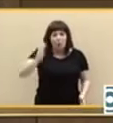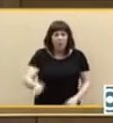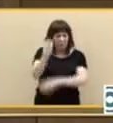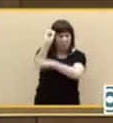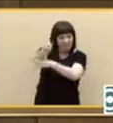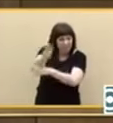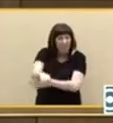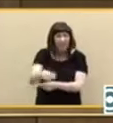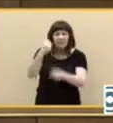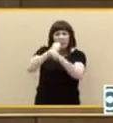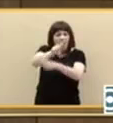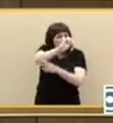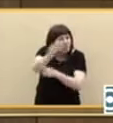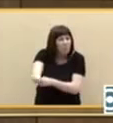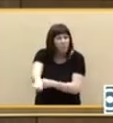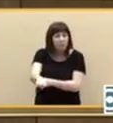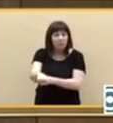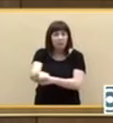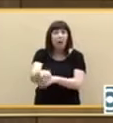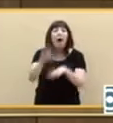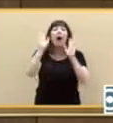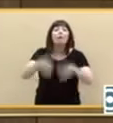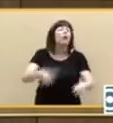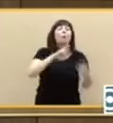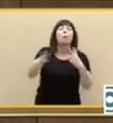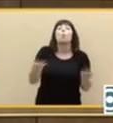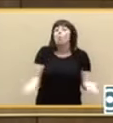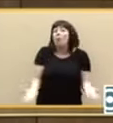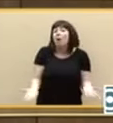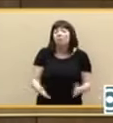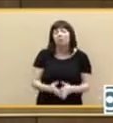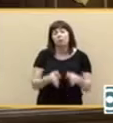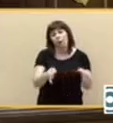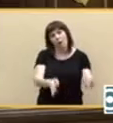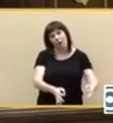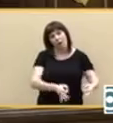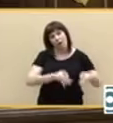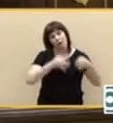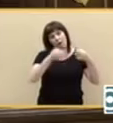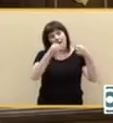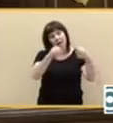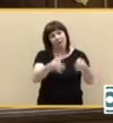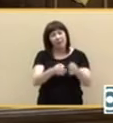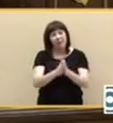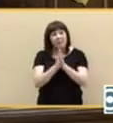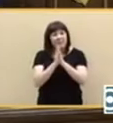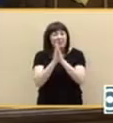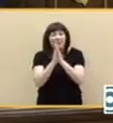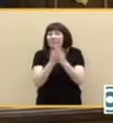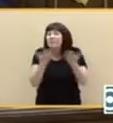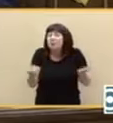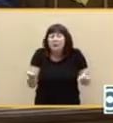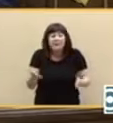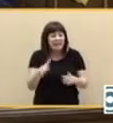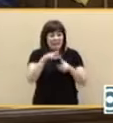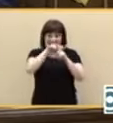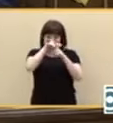fue la de siempre. Por eso, en esa situación donde cabe valorar la talla y el